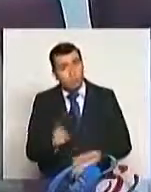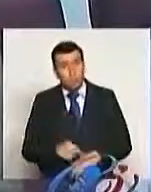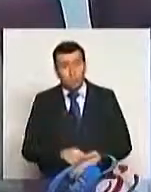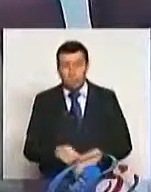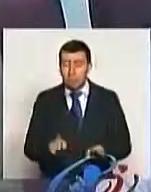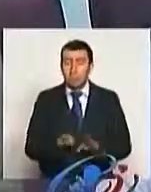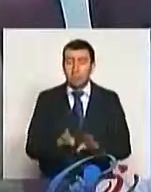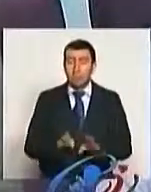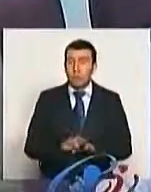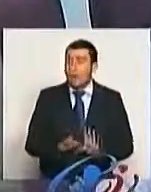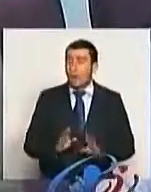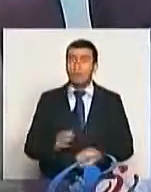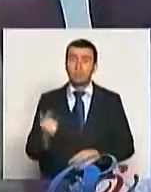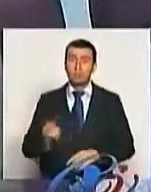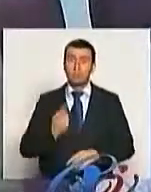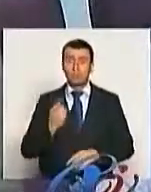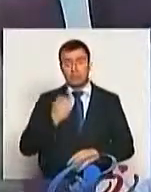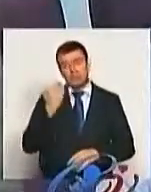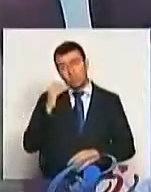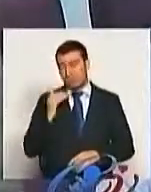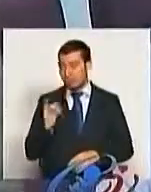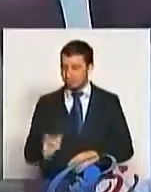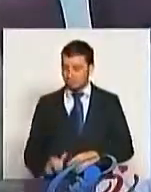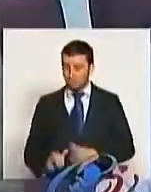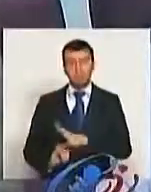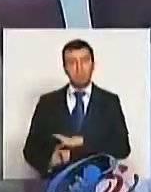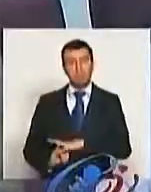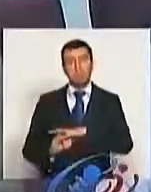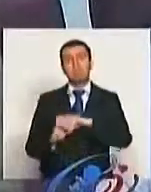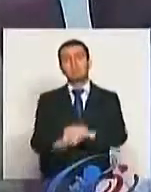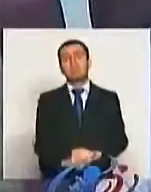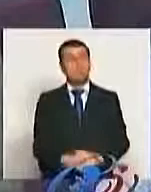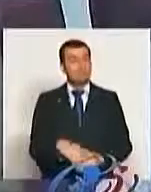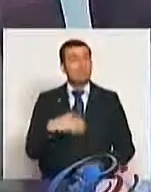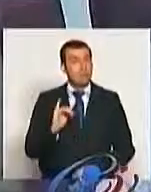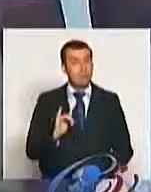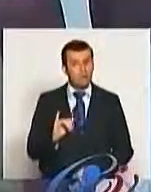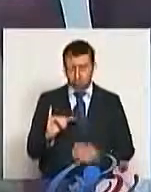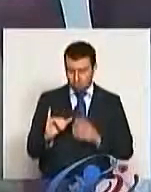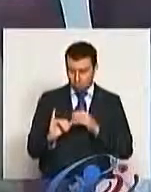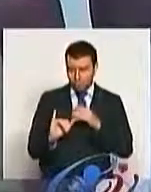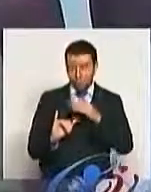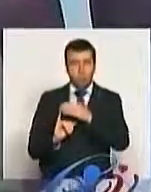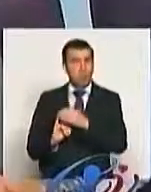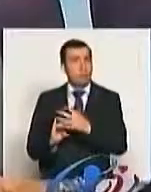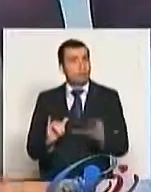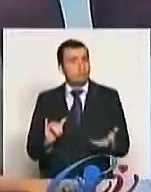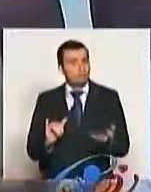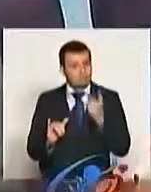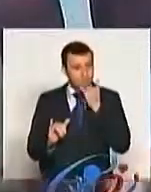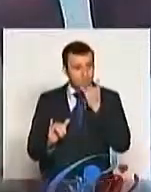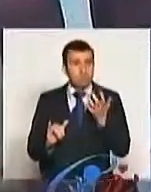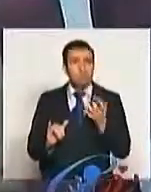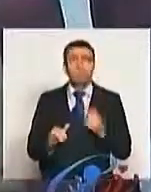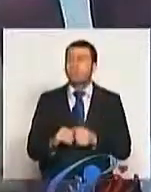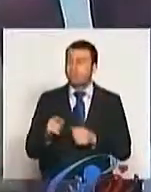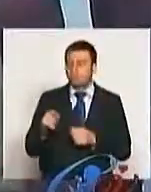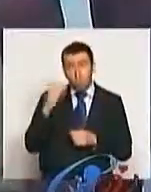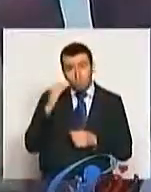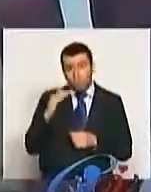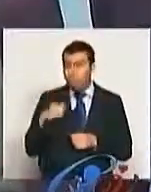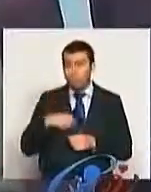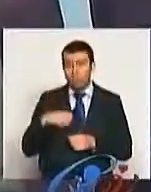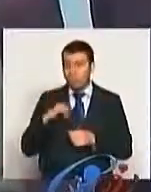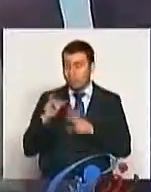el sistema reproductor de la mujer fuera el útero, como si los ovarios no fueran importantes. Ahora hablábamos de una señora que no tenía